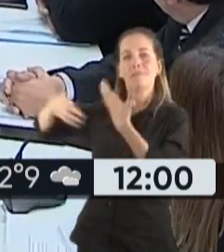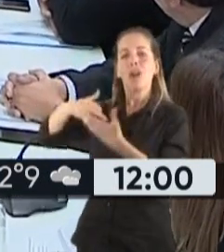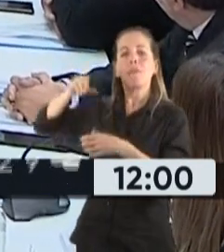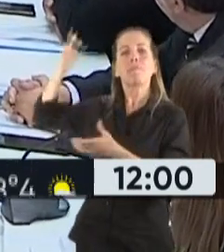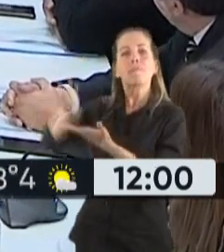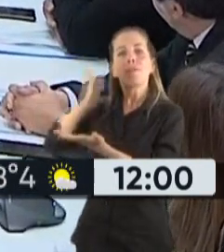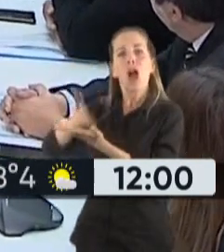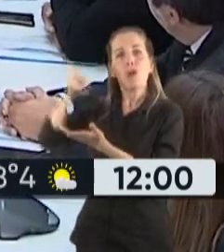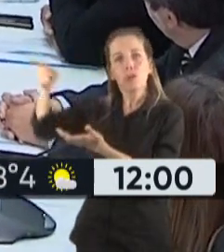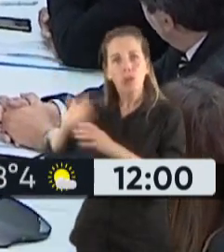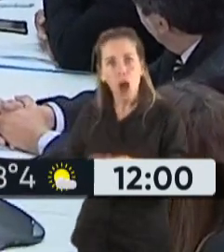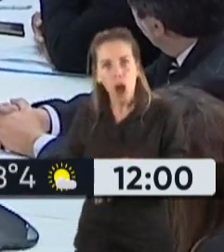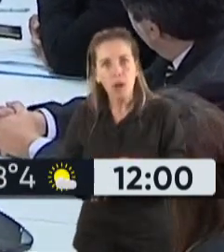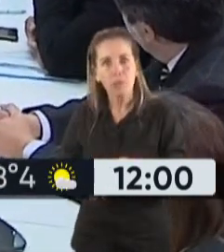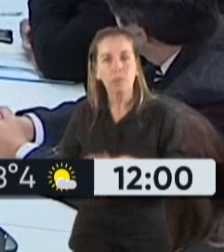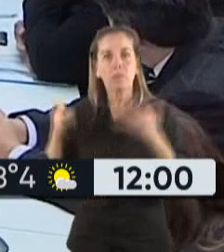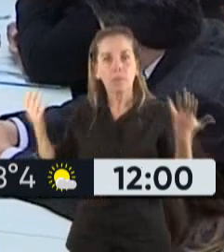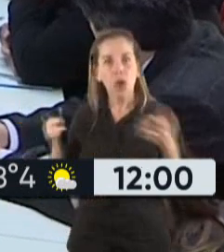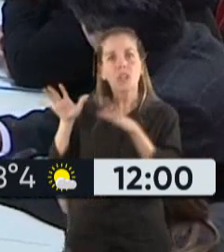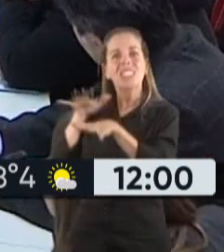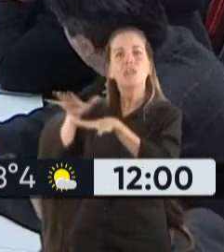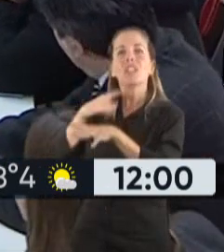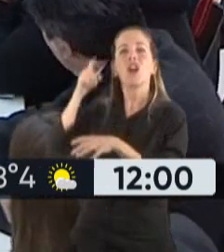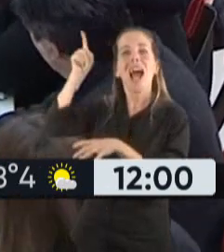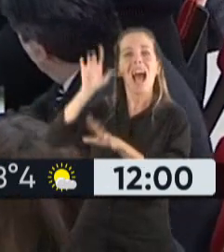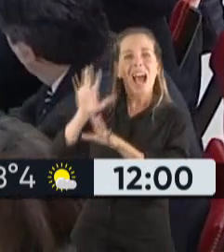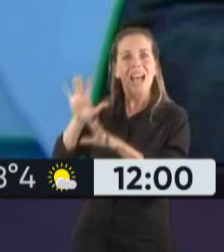Y todo ocurrió en 60 días.